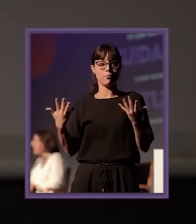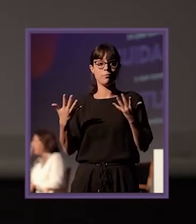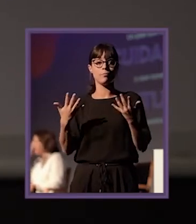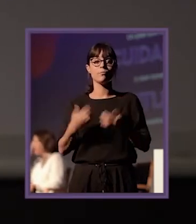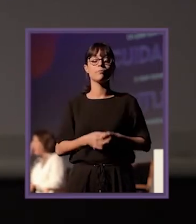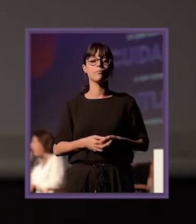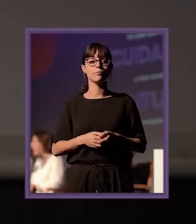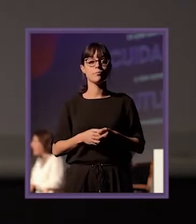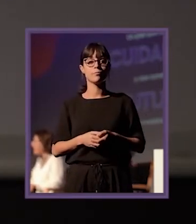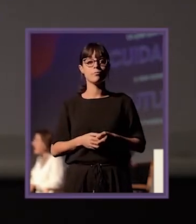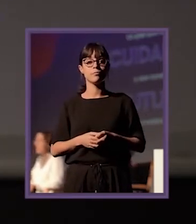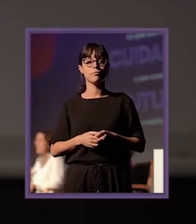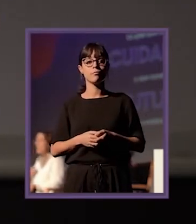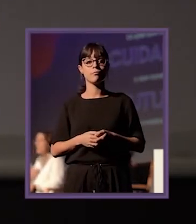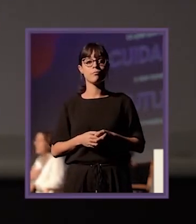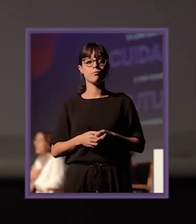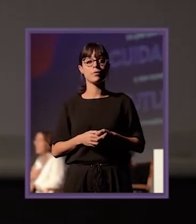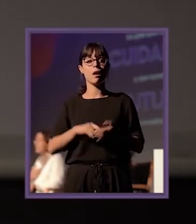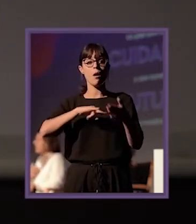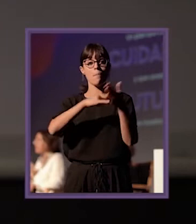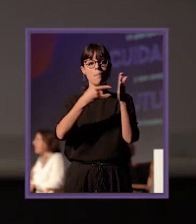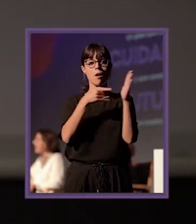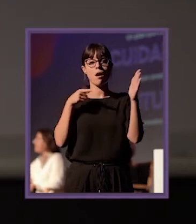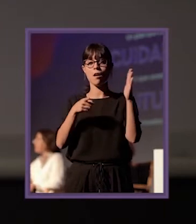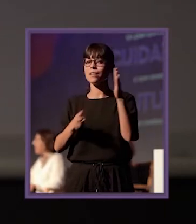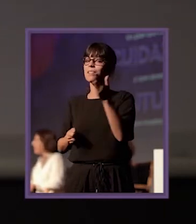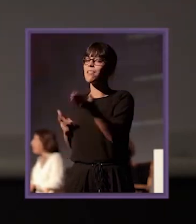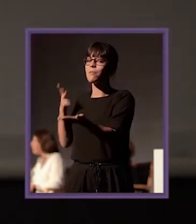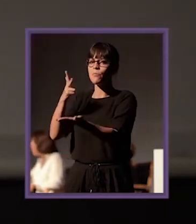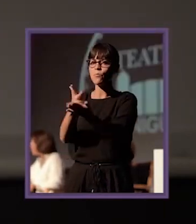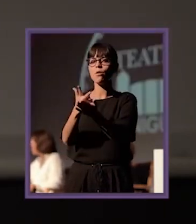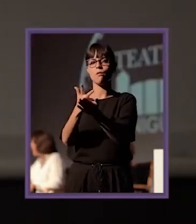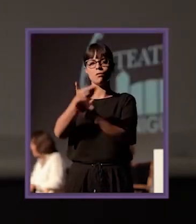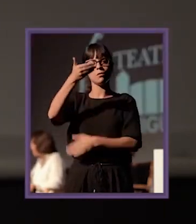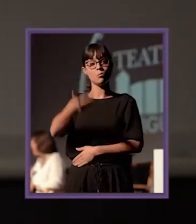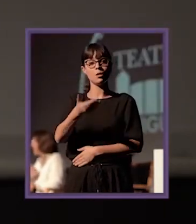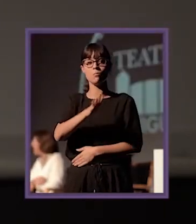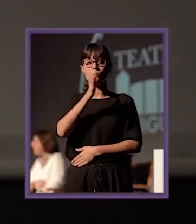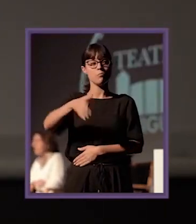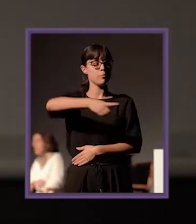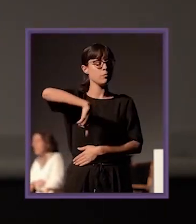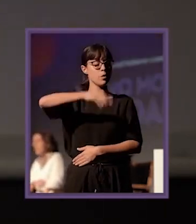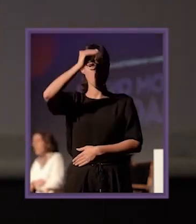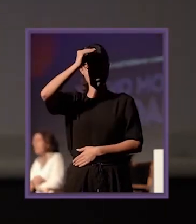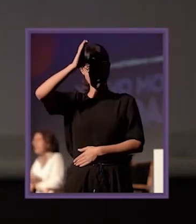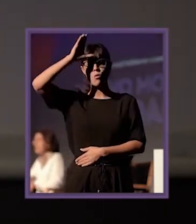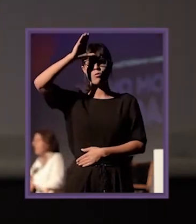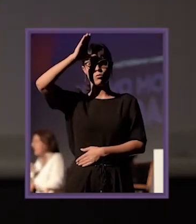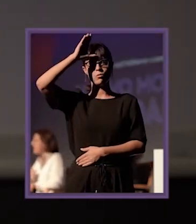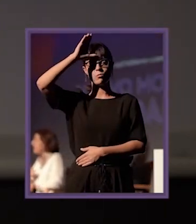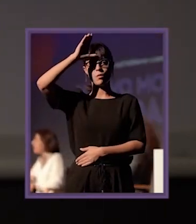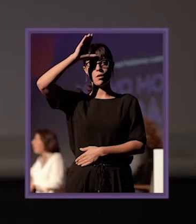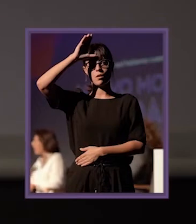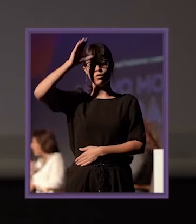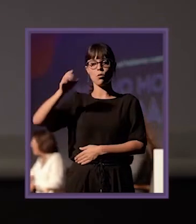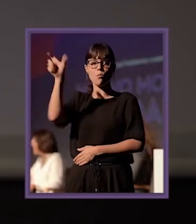apuestas fuertes que tiene Canarias Te Cuida es que hemos sido capaces de incorporar mucho conocimiento que viene de la ciudadanía, mucha